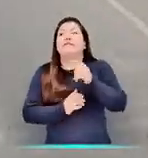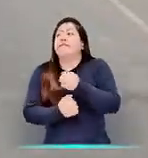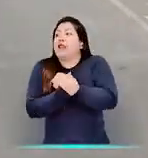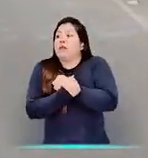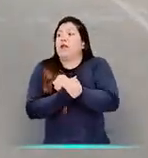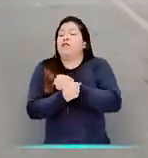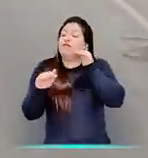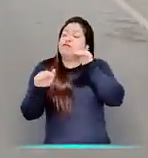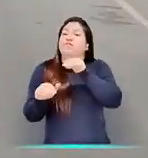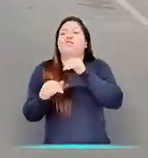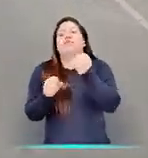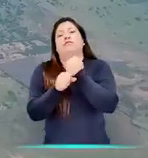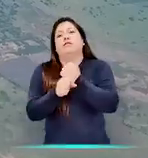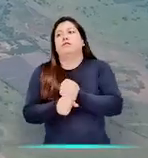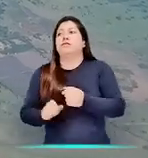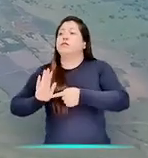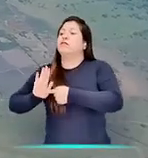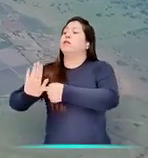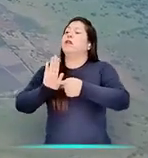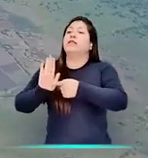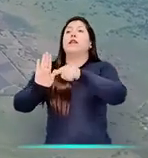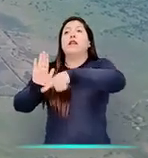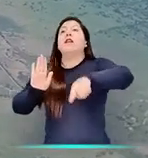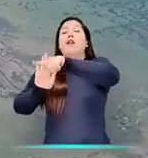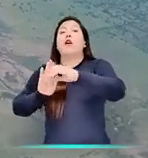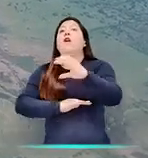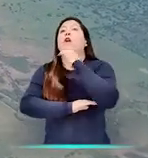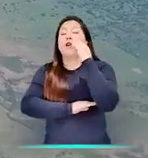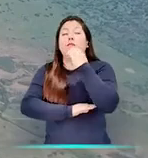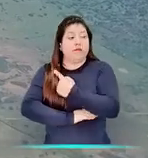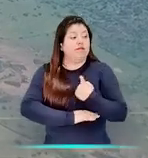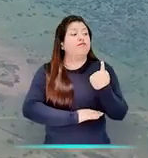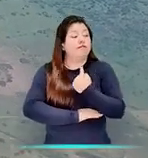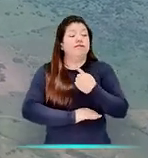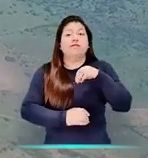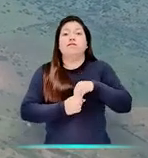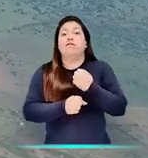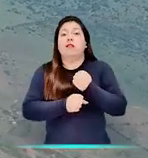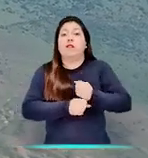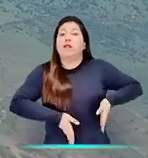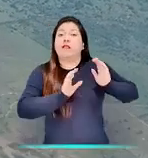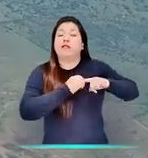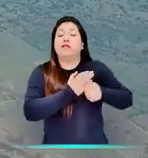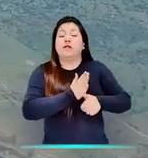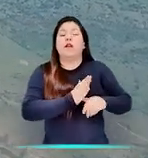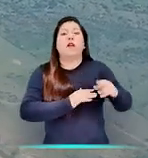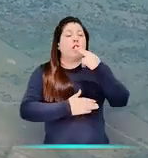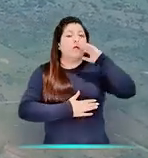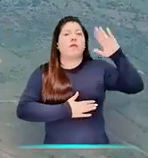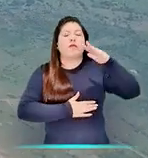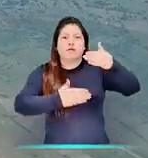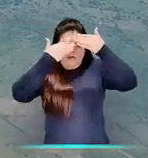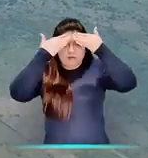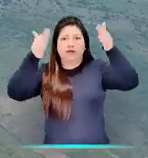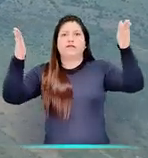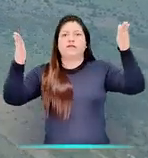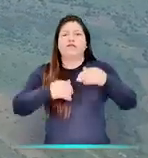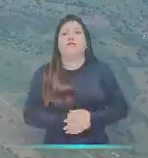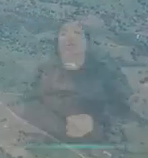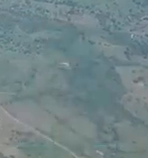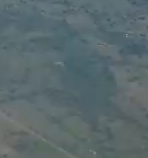travesías, enmarcadas en el valor y en el amor por este trabajo, para demostrarle al país nuestro compromiso con la